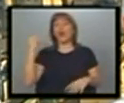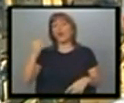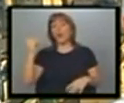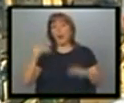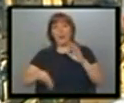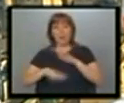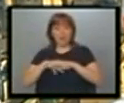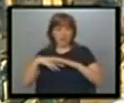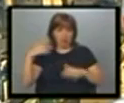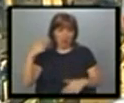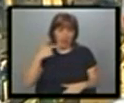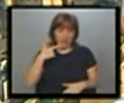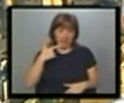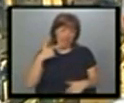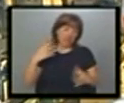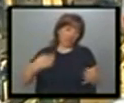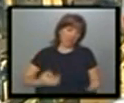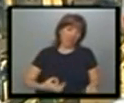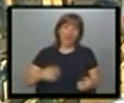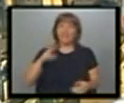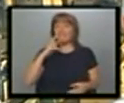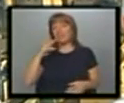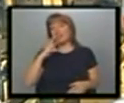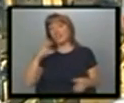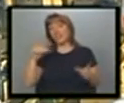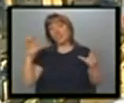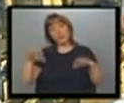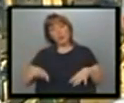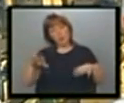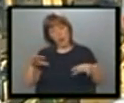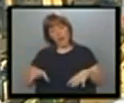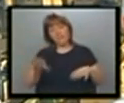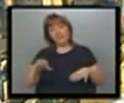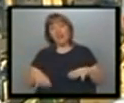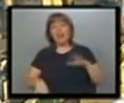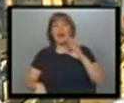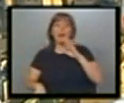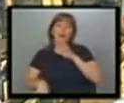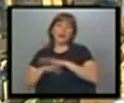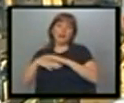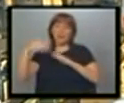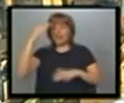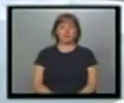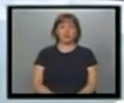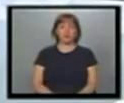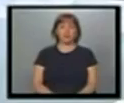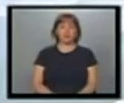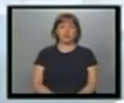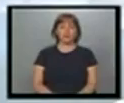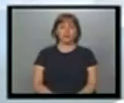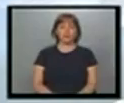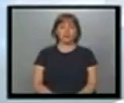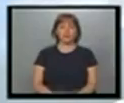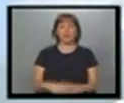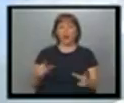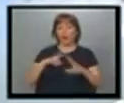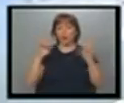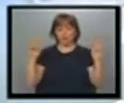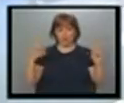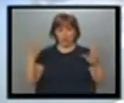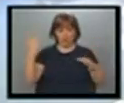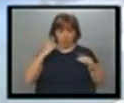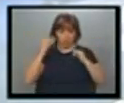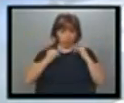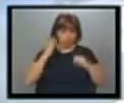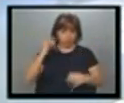jueves, bien también, abundante nubosidad. Para el viernes vuelven las lluvias, 12 y 15 en los extremos. Es uno de los temas del día, te lo